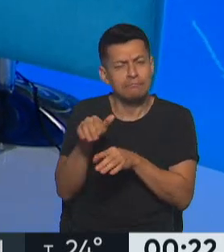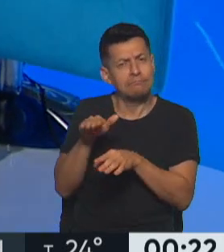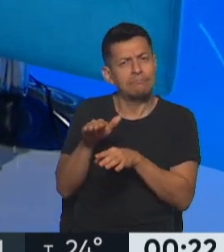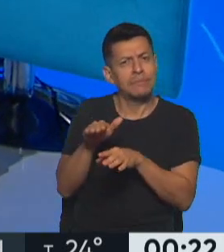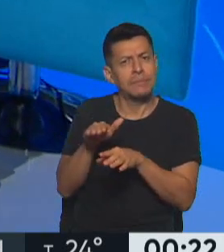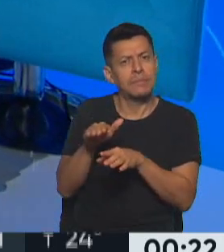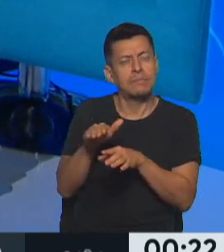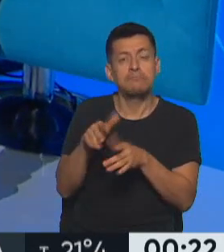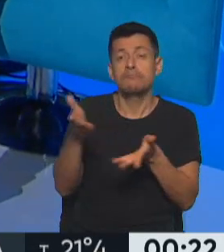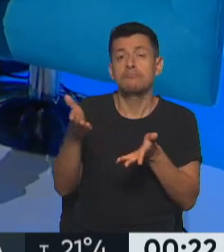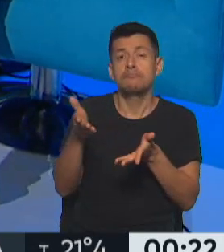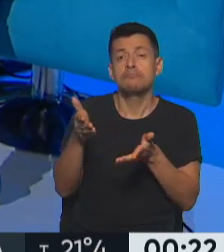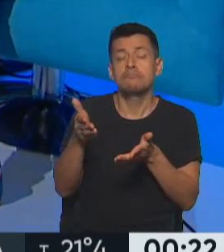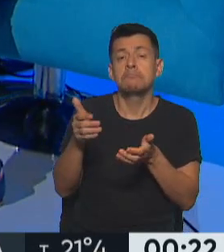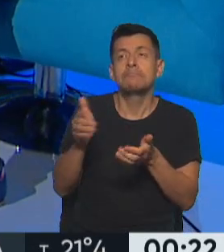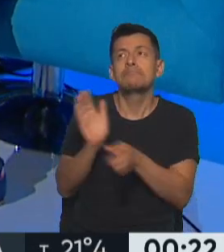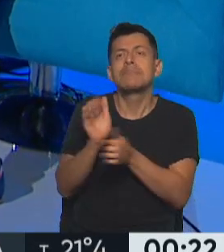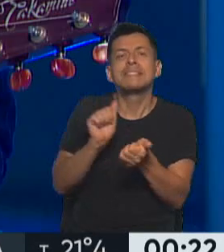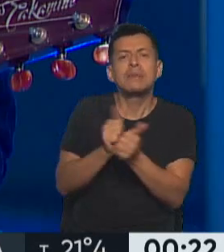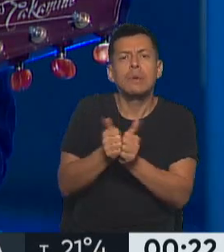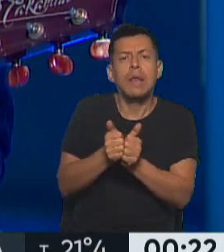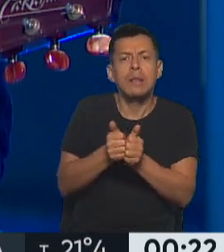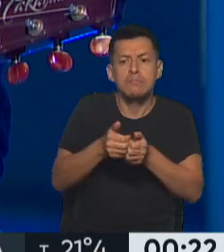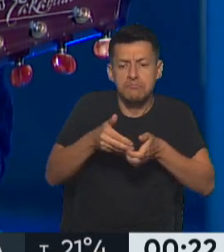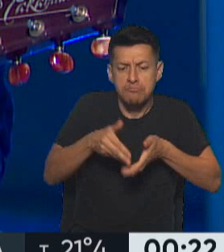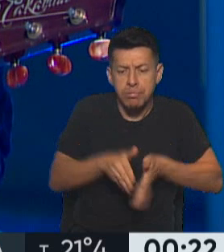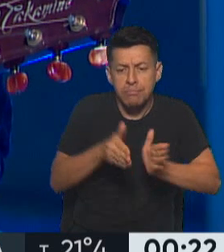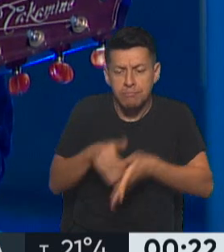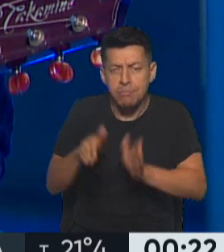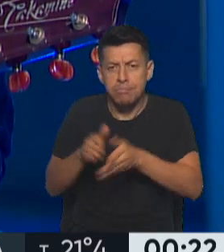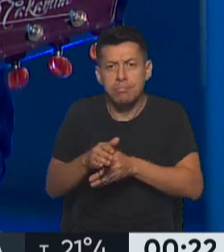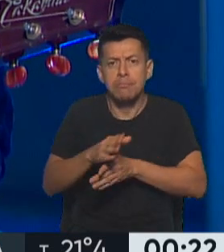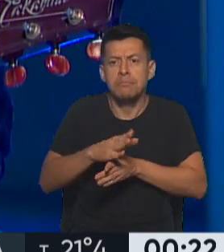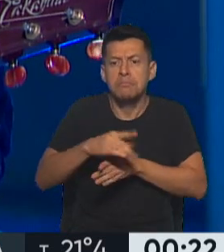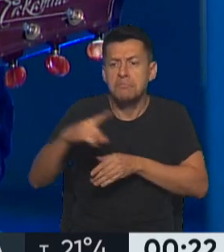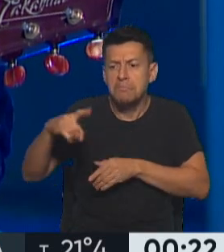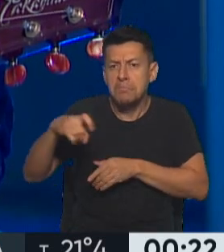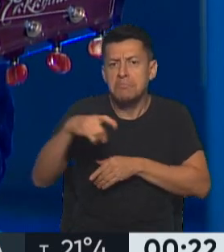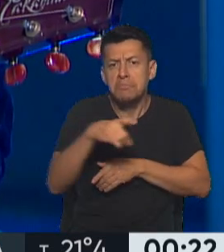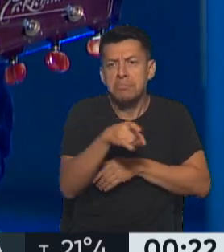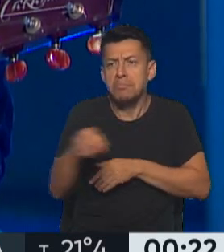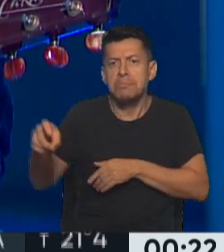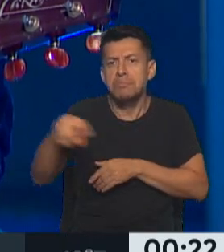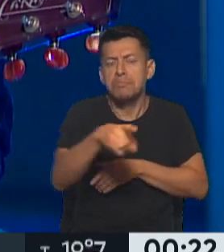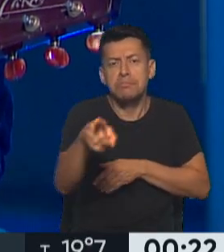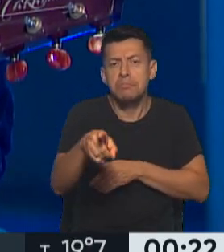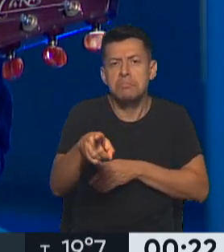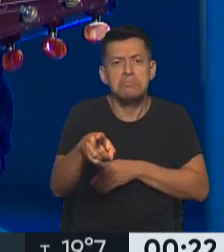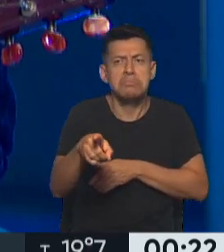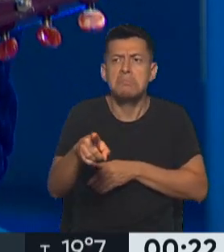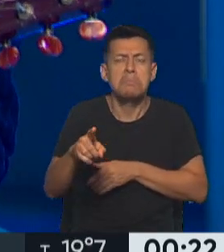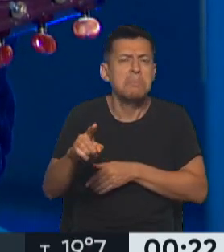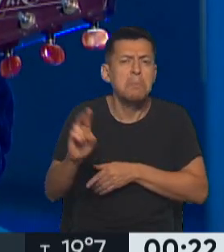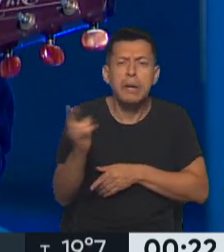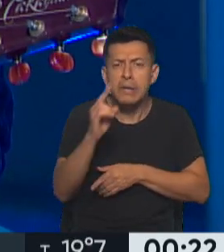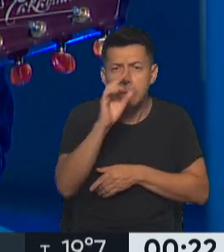de procreación sexual a un estado larvario constantemente, digamos. Inquieta. Es inmortal. Uf,